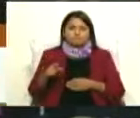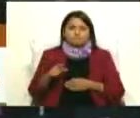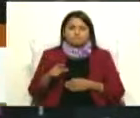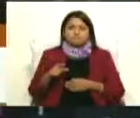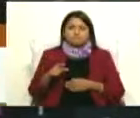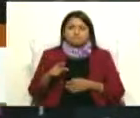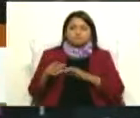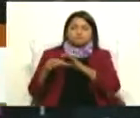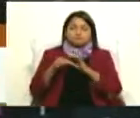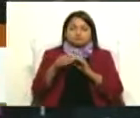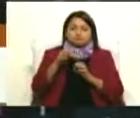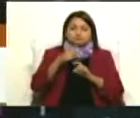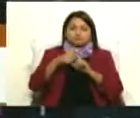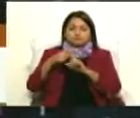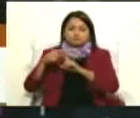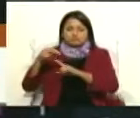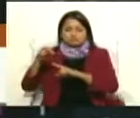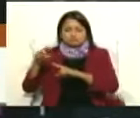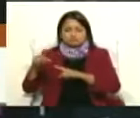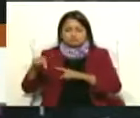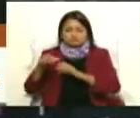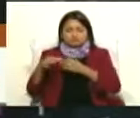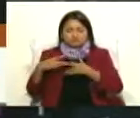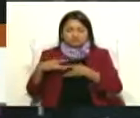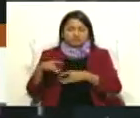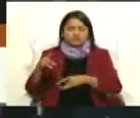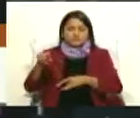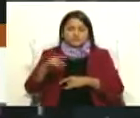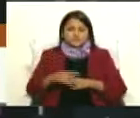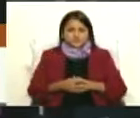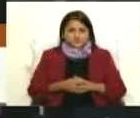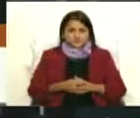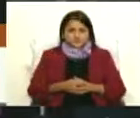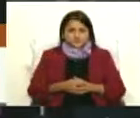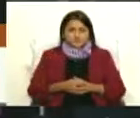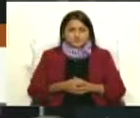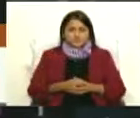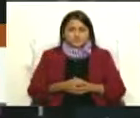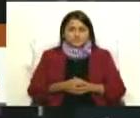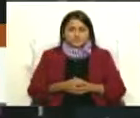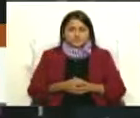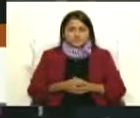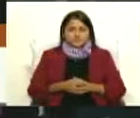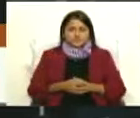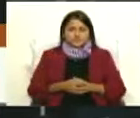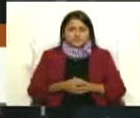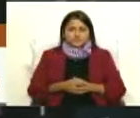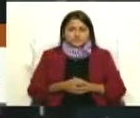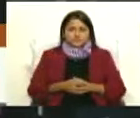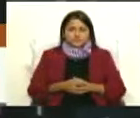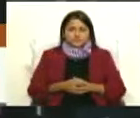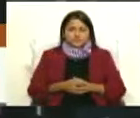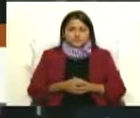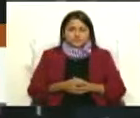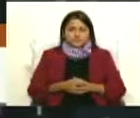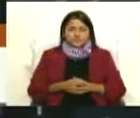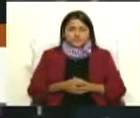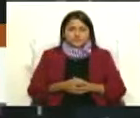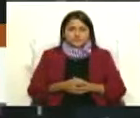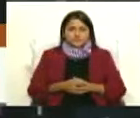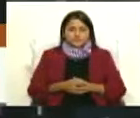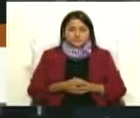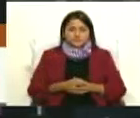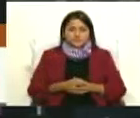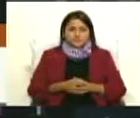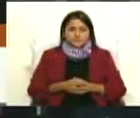prestado para los intereses transnacionales de la ExxonMobil y han empezado a regalar nuestro